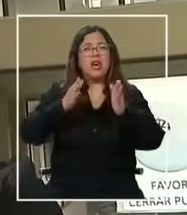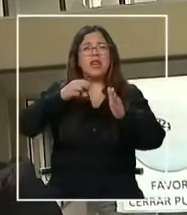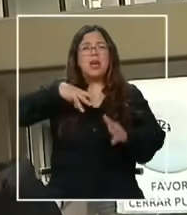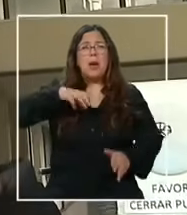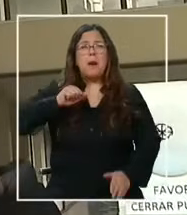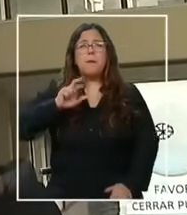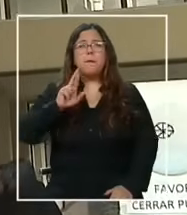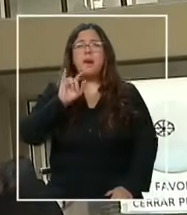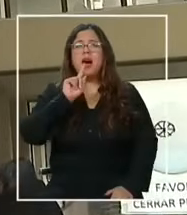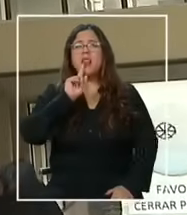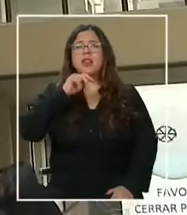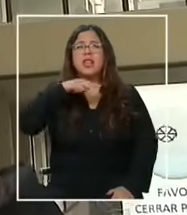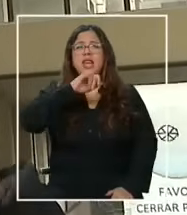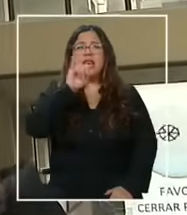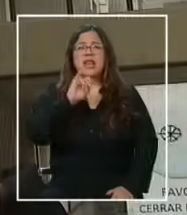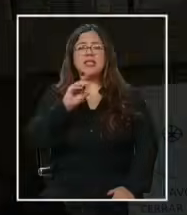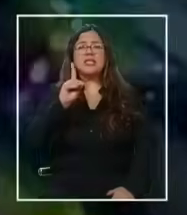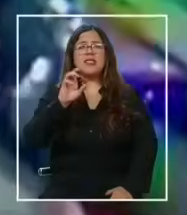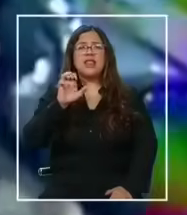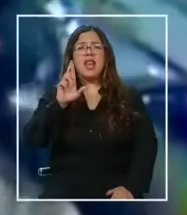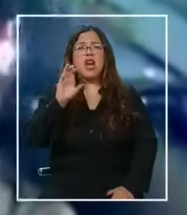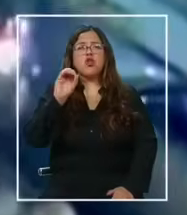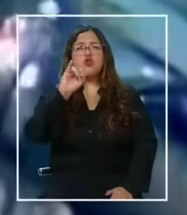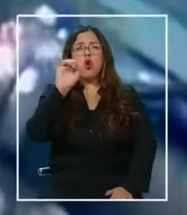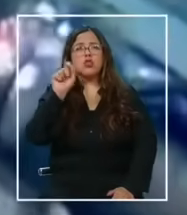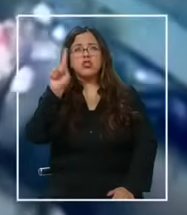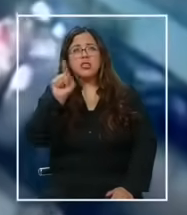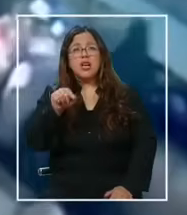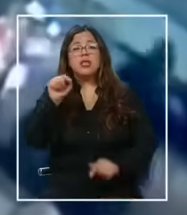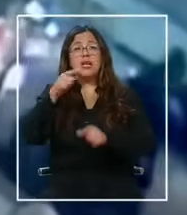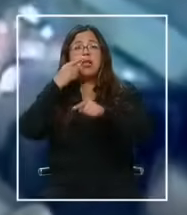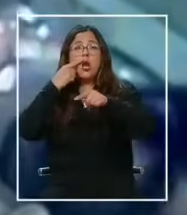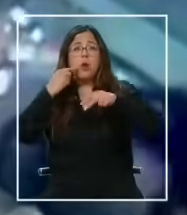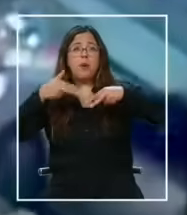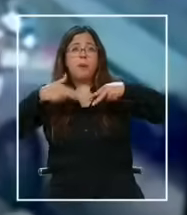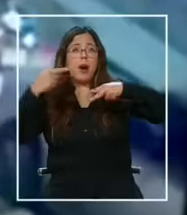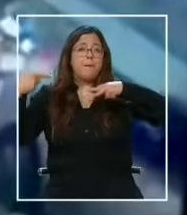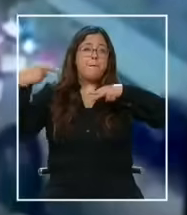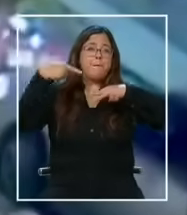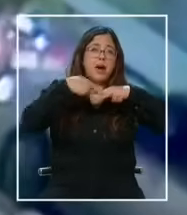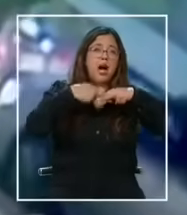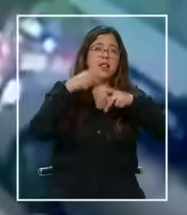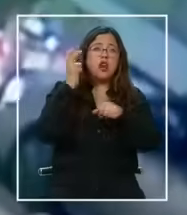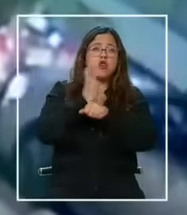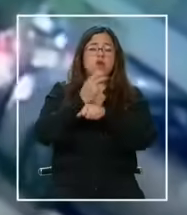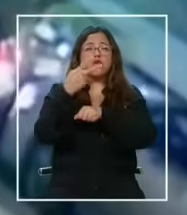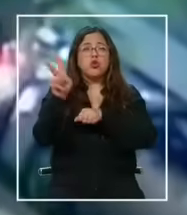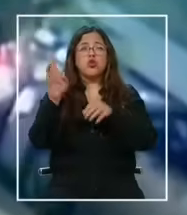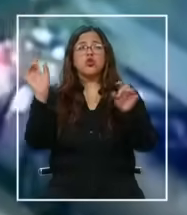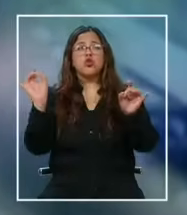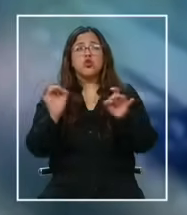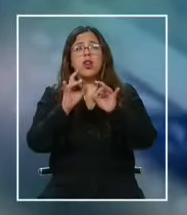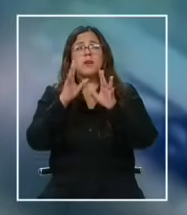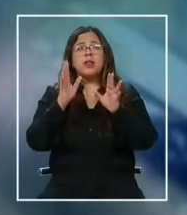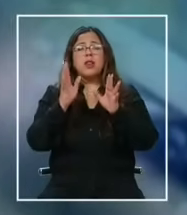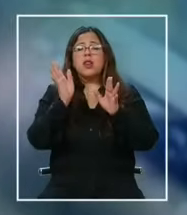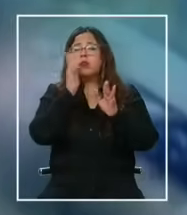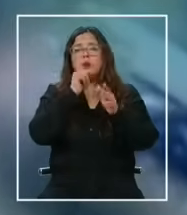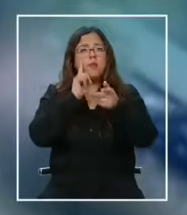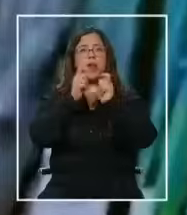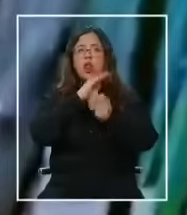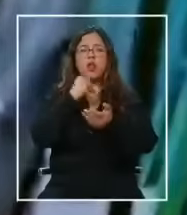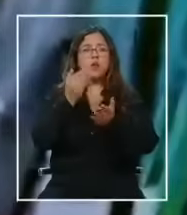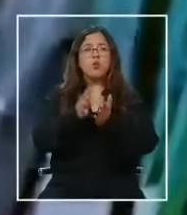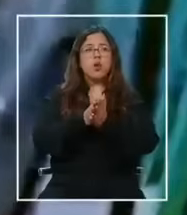eh tod esta calle por acá mientras que del hombre valeado en medio del Rodo de su vehículo se sabe que se encuentra fuera de riesgo